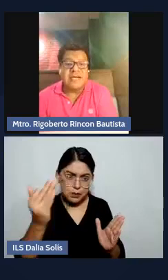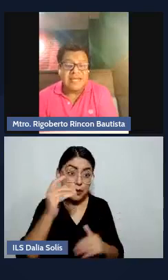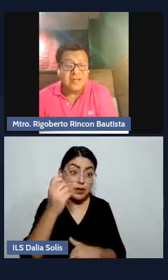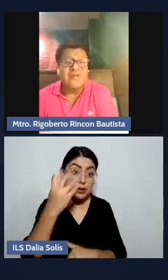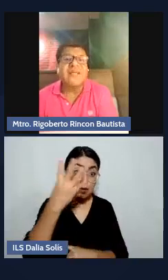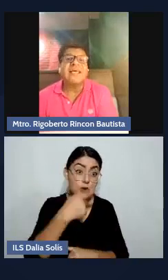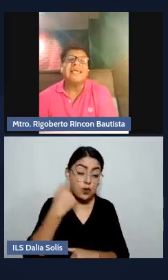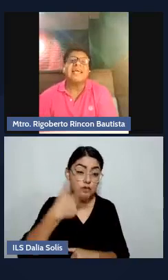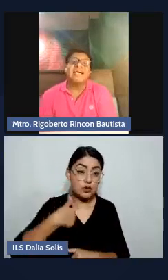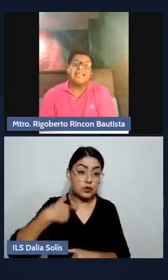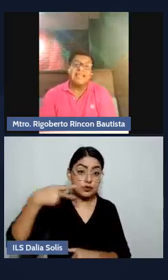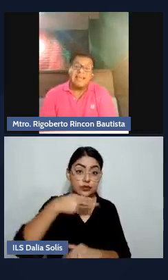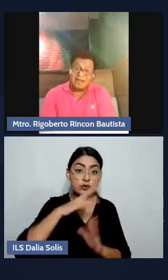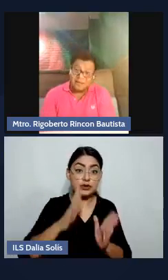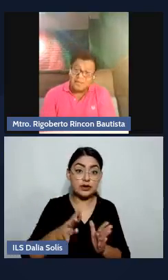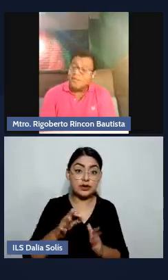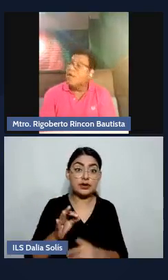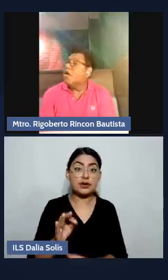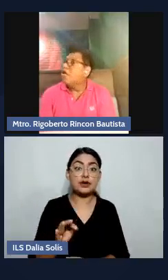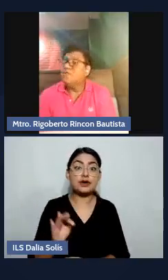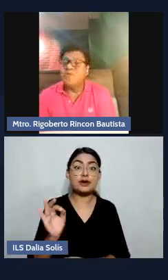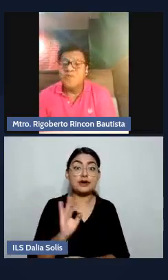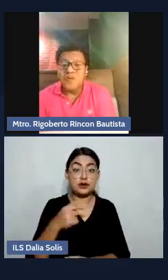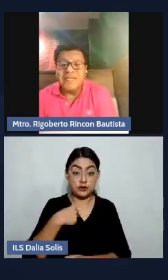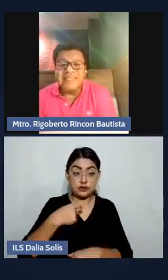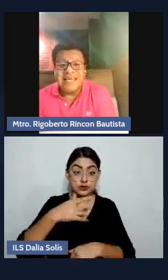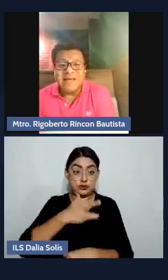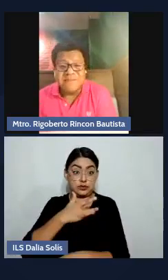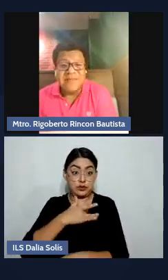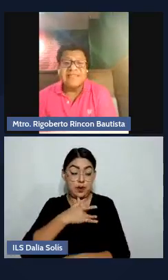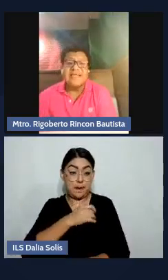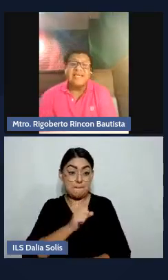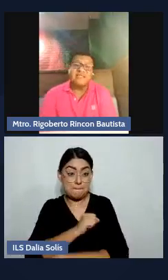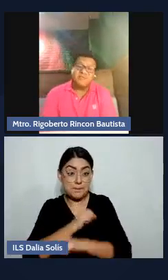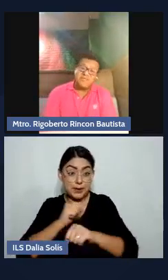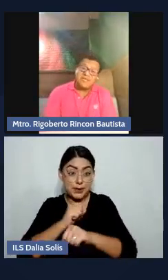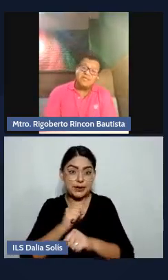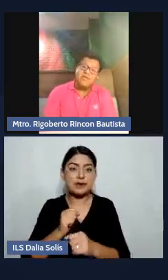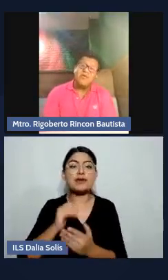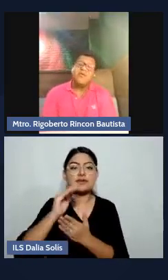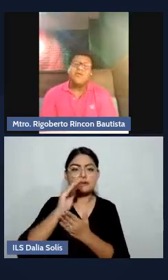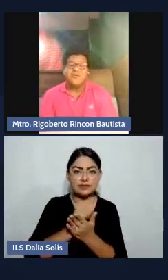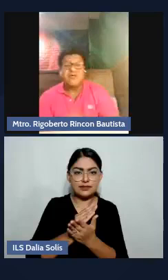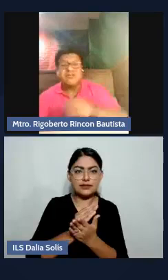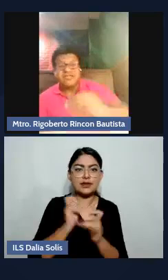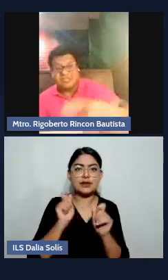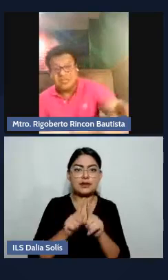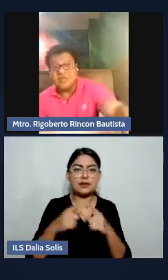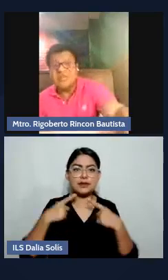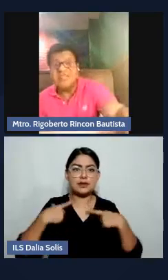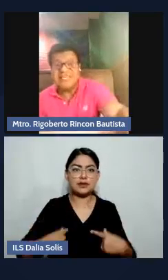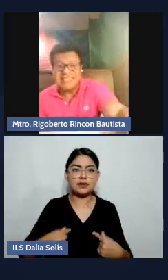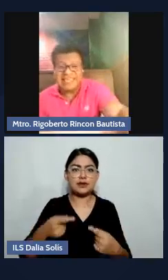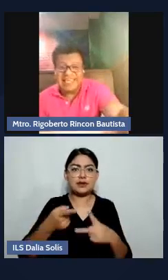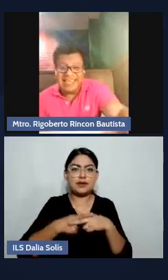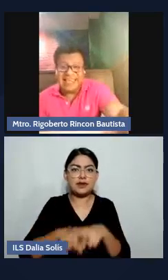ataque cardíaco, los pulmones empiezan a expulsar moco y otros residuos que se